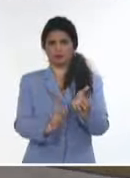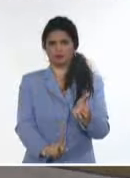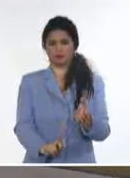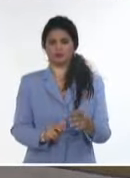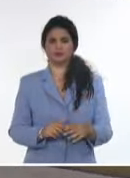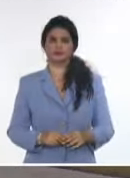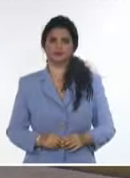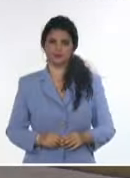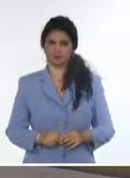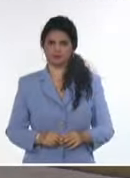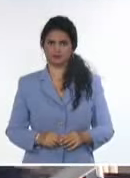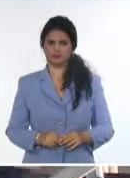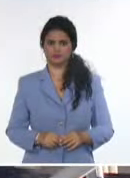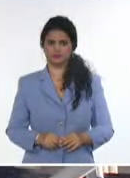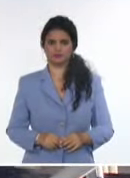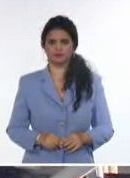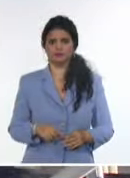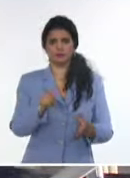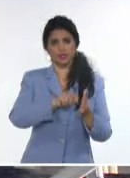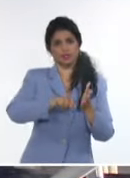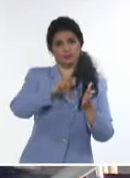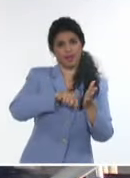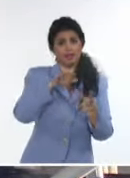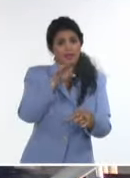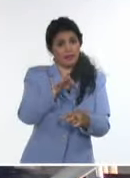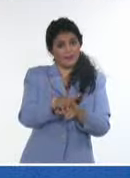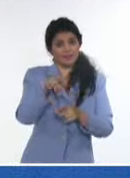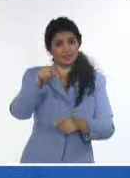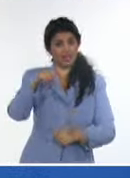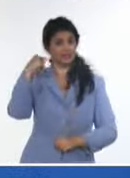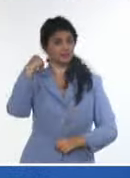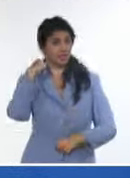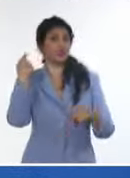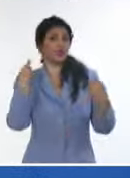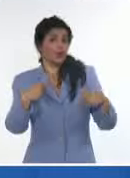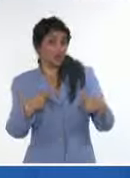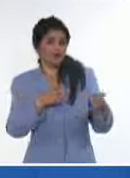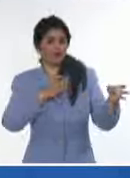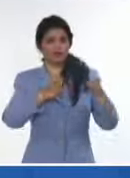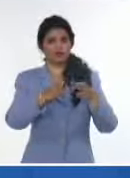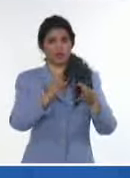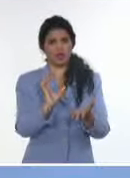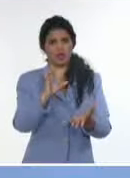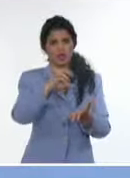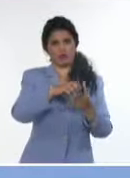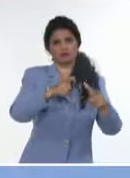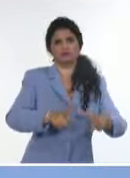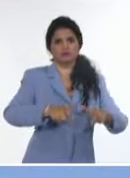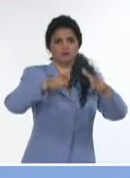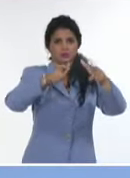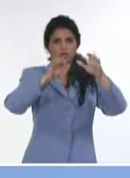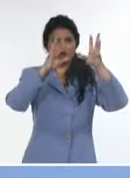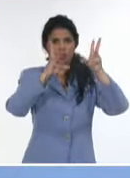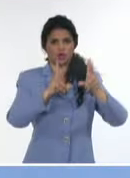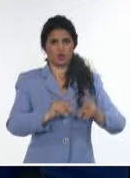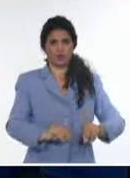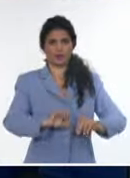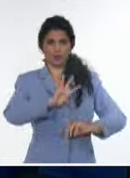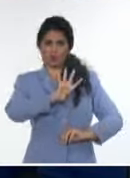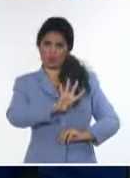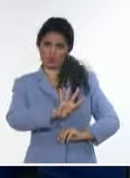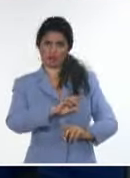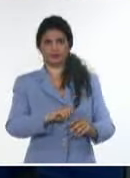Para inicios del año estaba previsto el mantenimiento capital al bloque número 4, actualmente limitado a 100 de